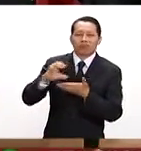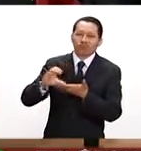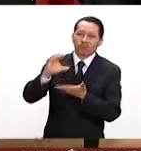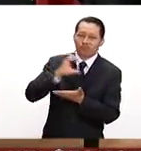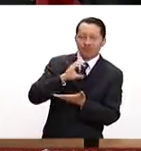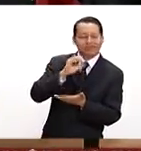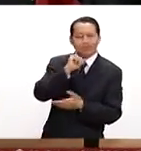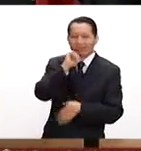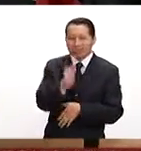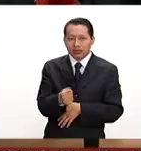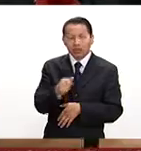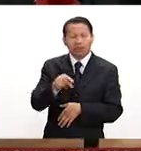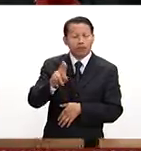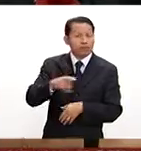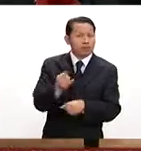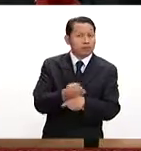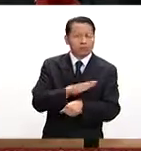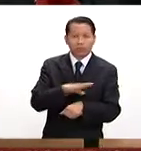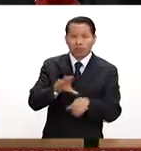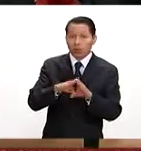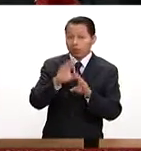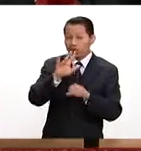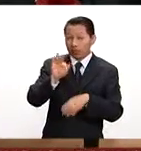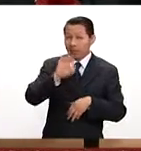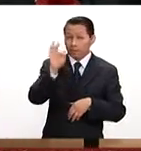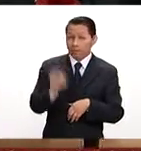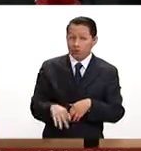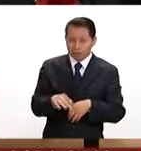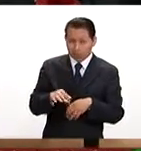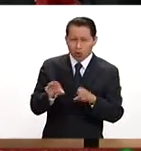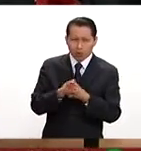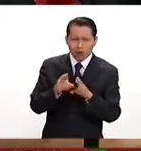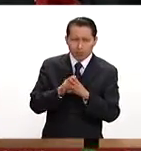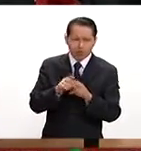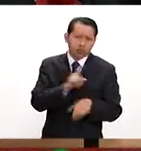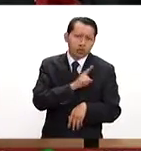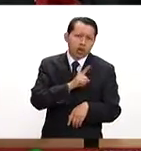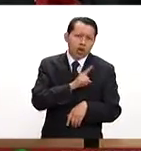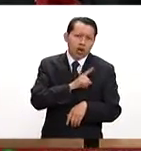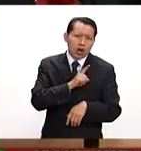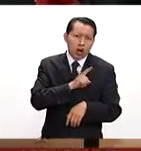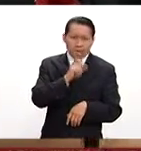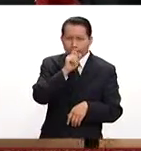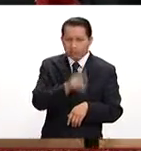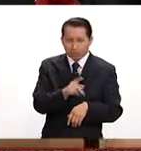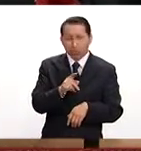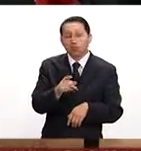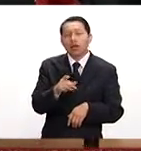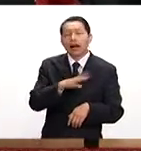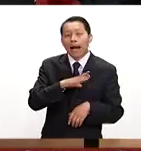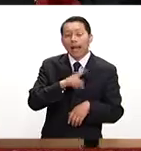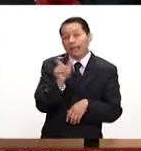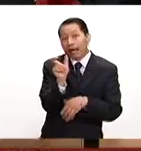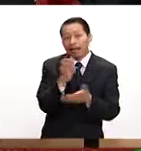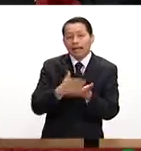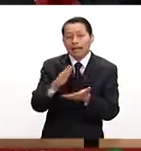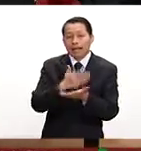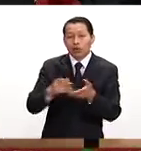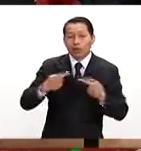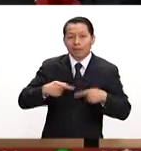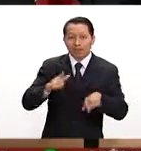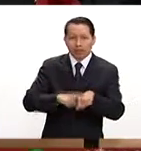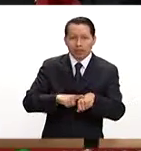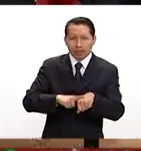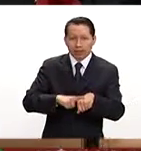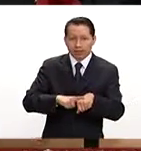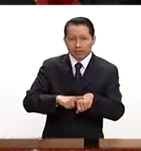es impresionante. El 50% de los microempresarios están financiando sus negocios con sus tarjetas de crédito personales. ¿Por